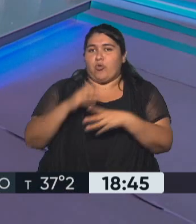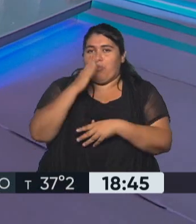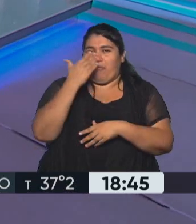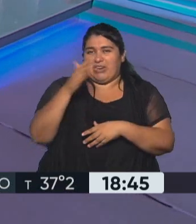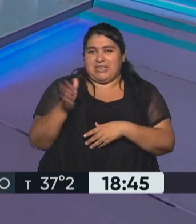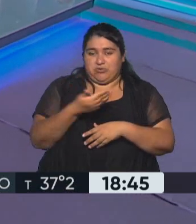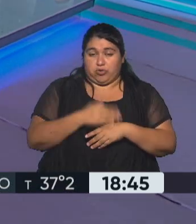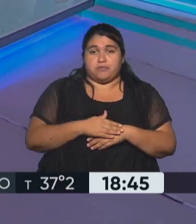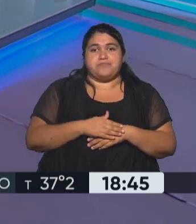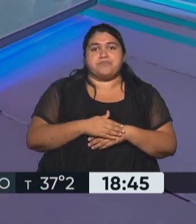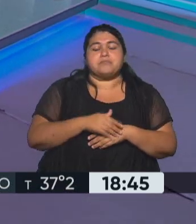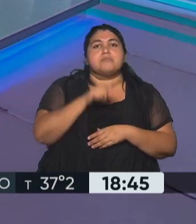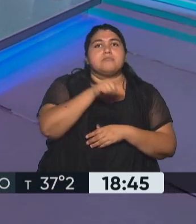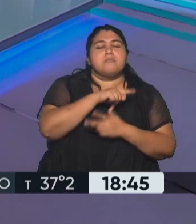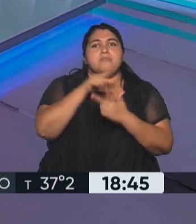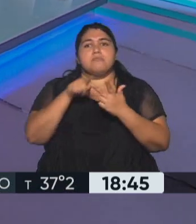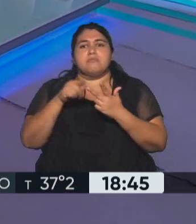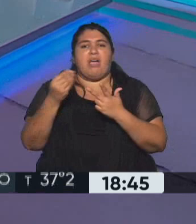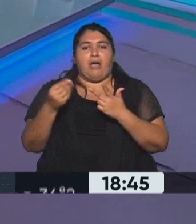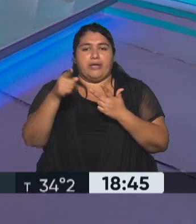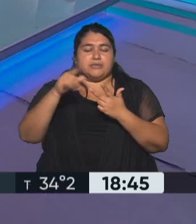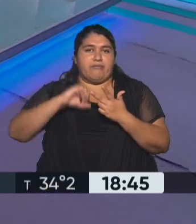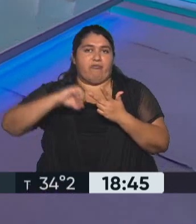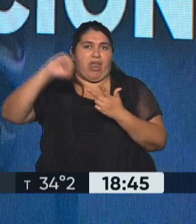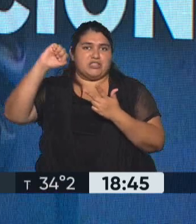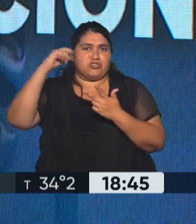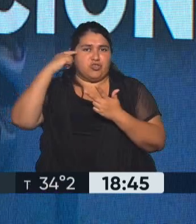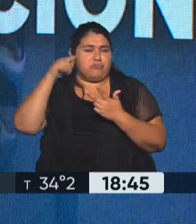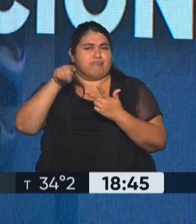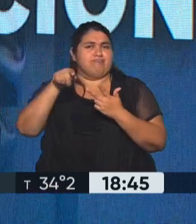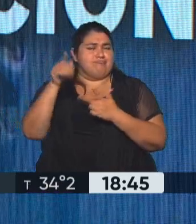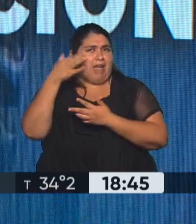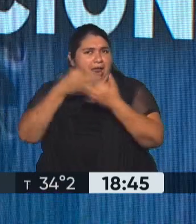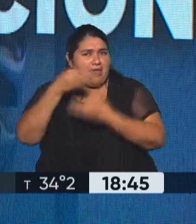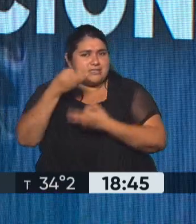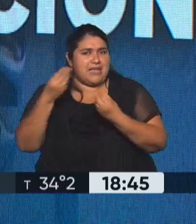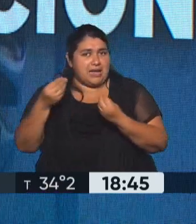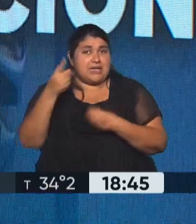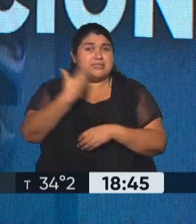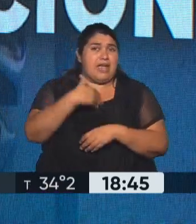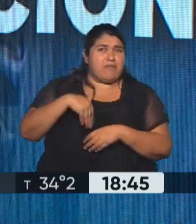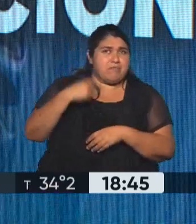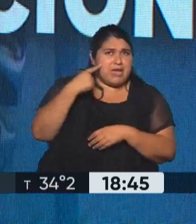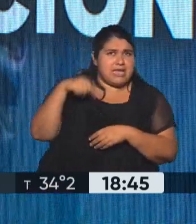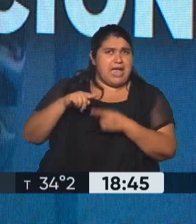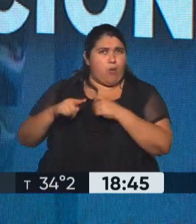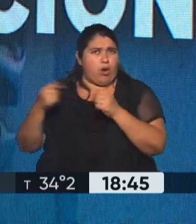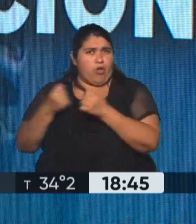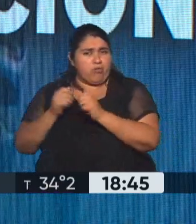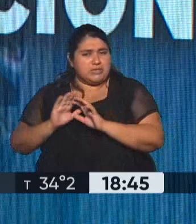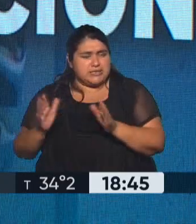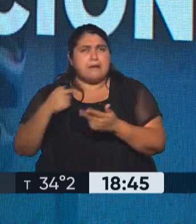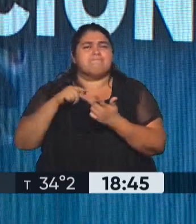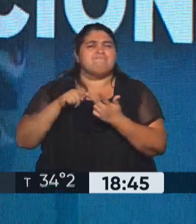tema de la inflación, ¿no? Que se espera que, al menos lo proyectado entre Argentina y el Fondo Monetario Internacional, esté entre un 38